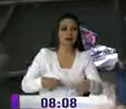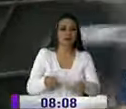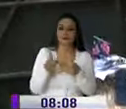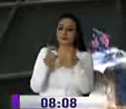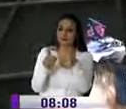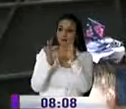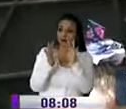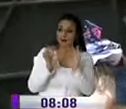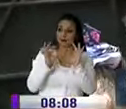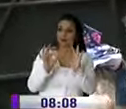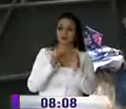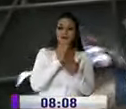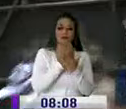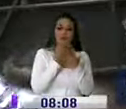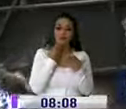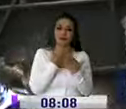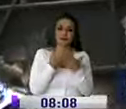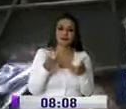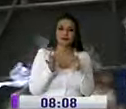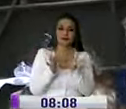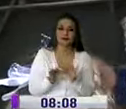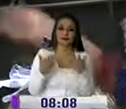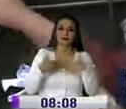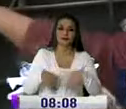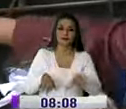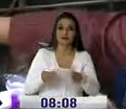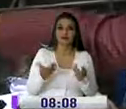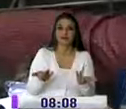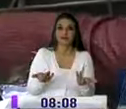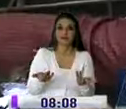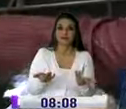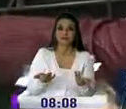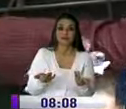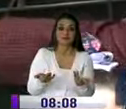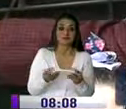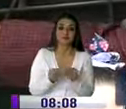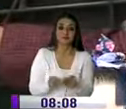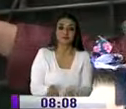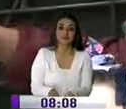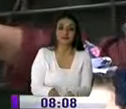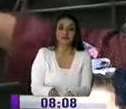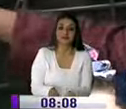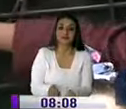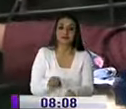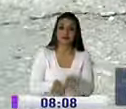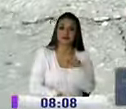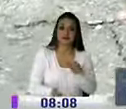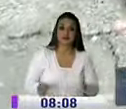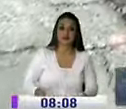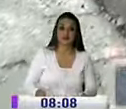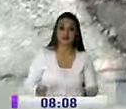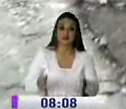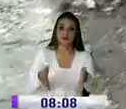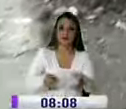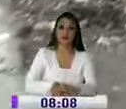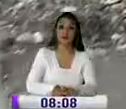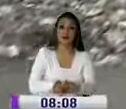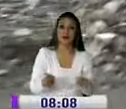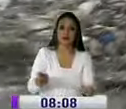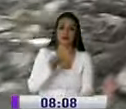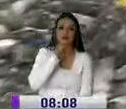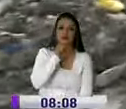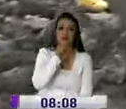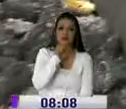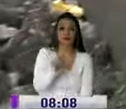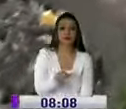arregló. Sí, la verdad, porque si no, también se estaba dañando la calle. Pero al parecer hizo falta que una cuadrilla